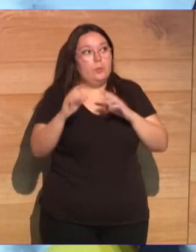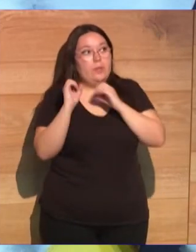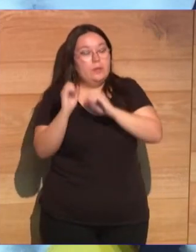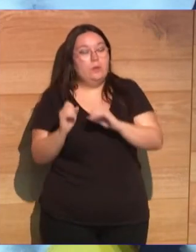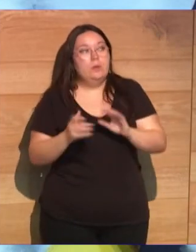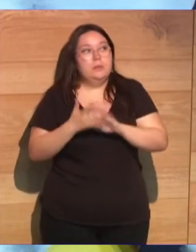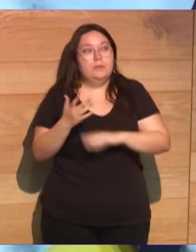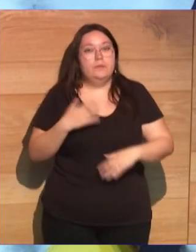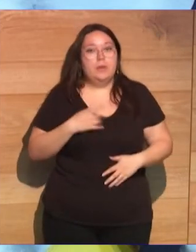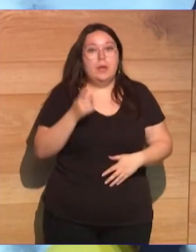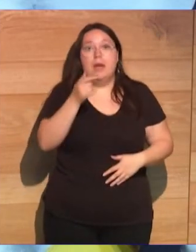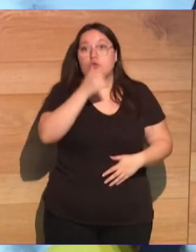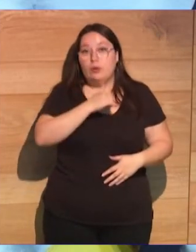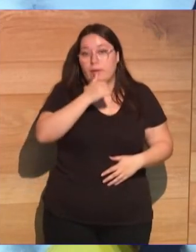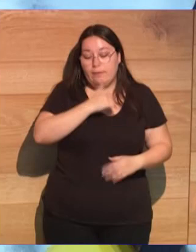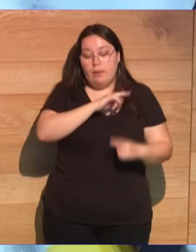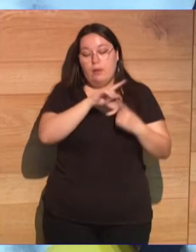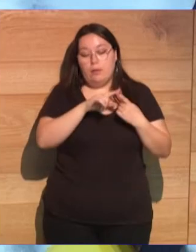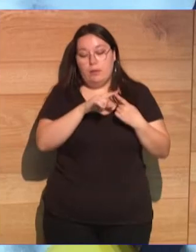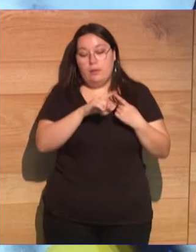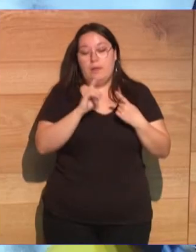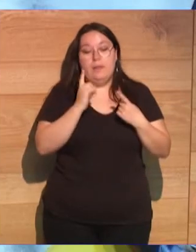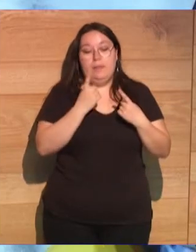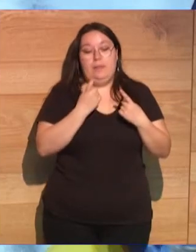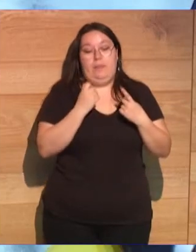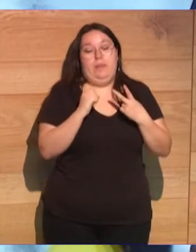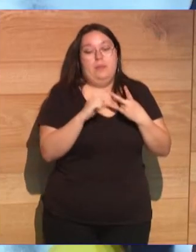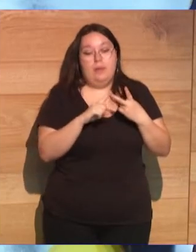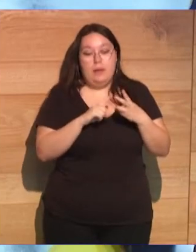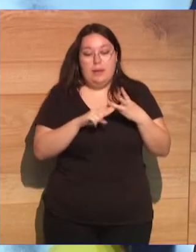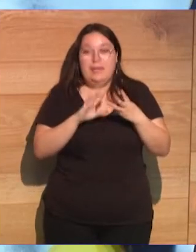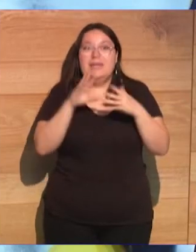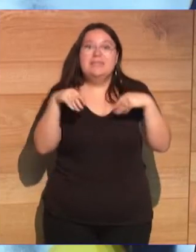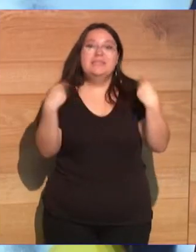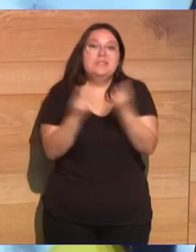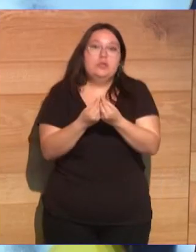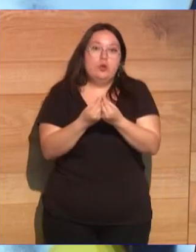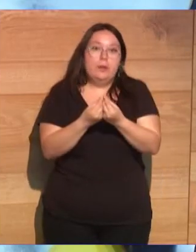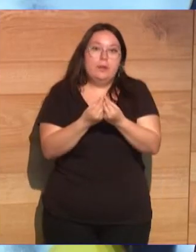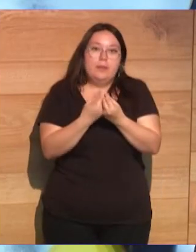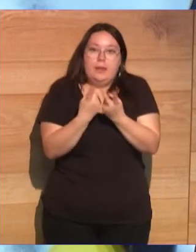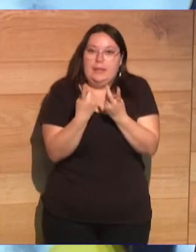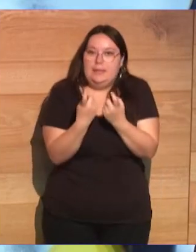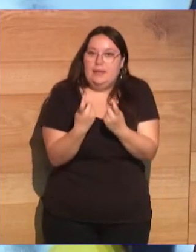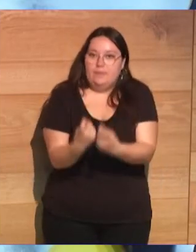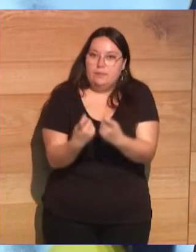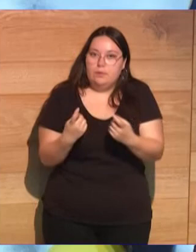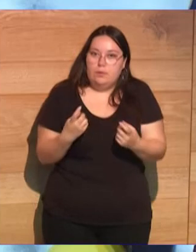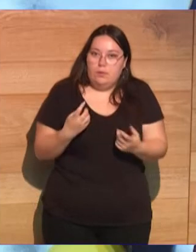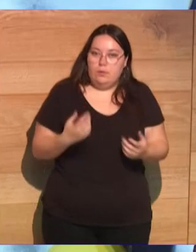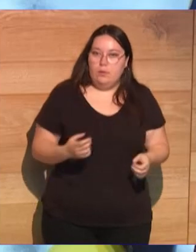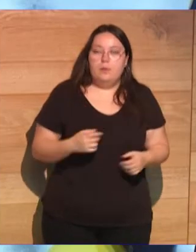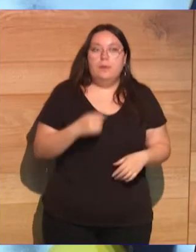hay tolerancia, que hay dependencia, sino que también hay síndrome de abstinencia, es decir, que luego se muestra en conductas agresivas